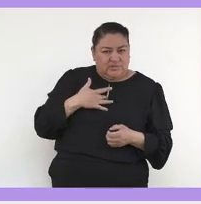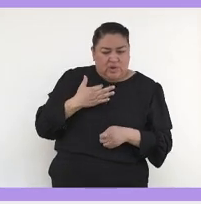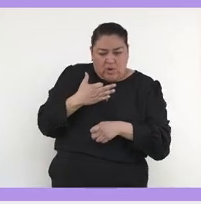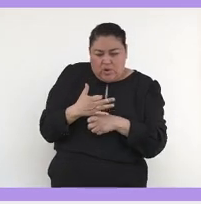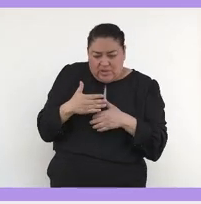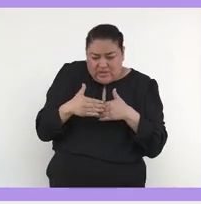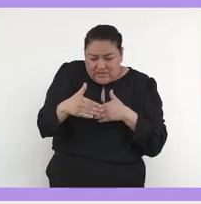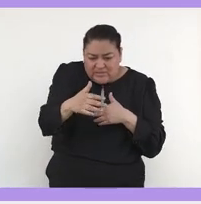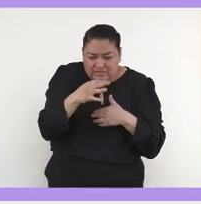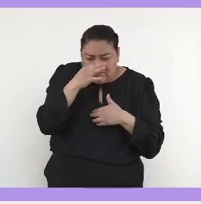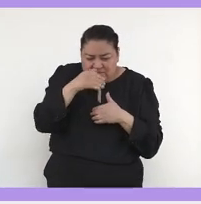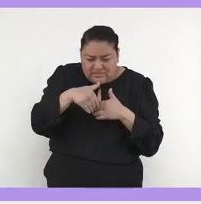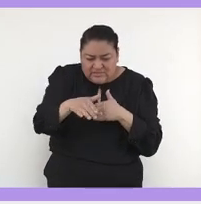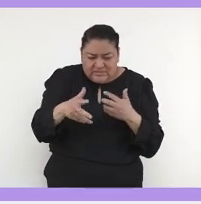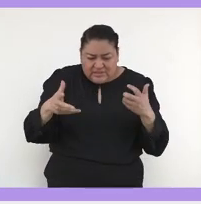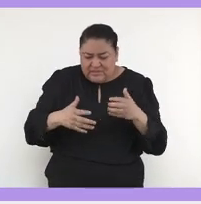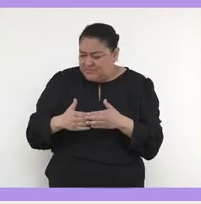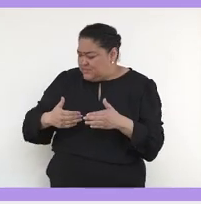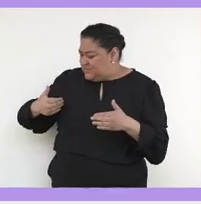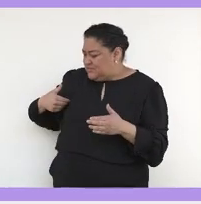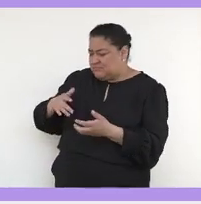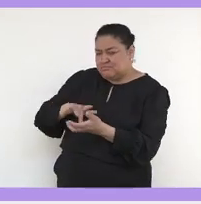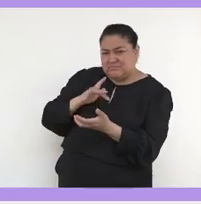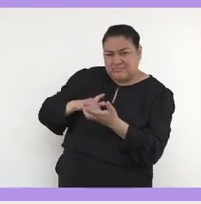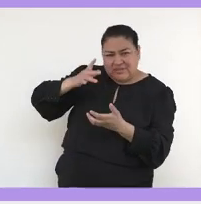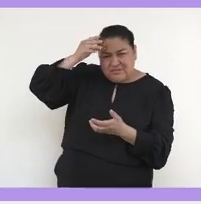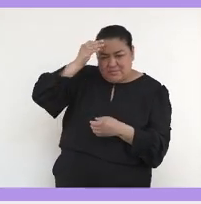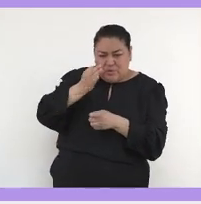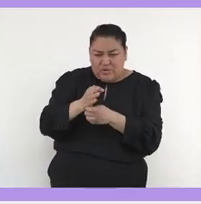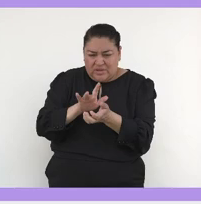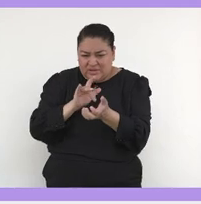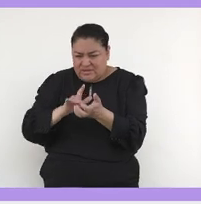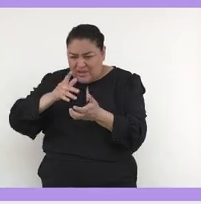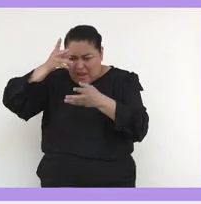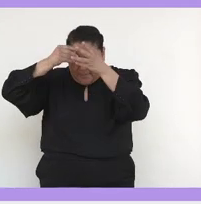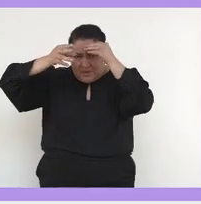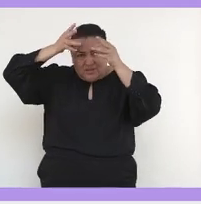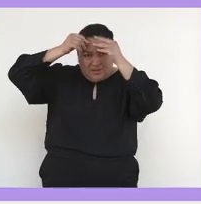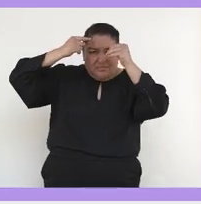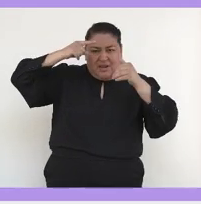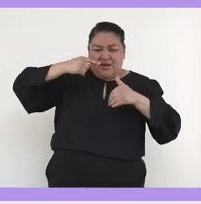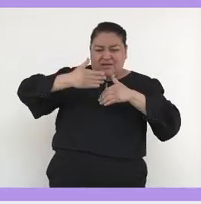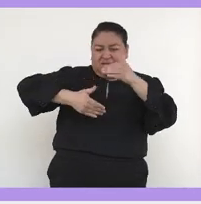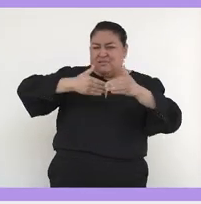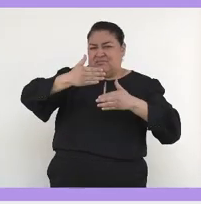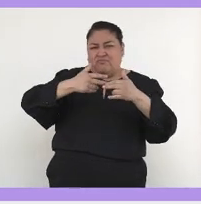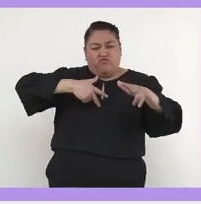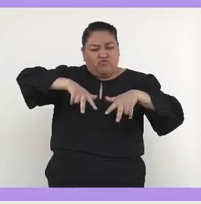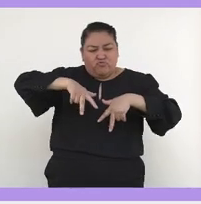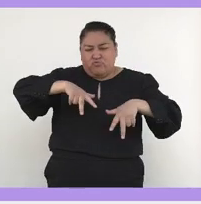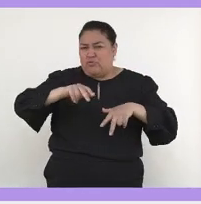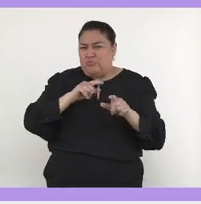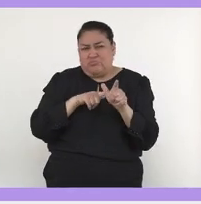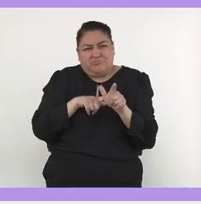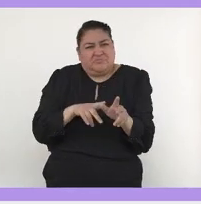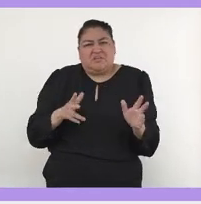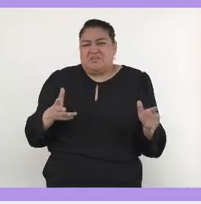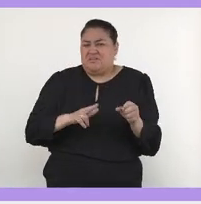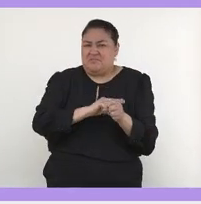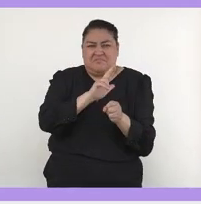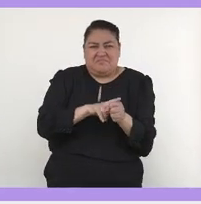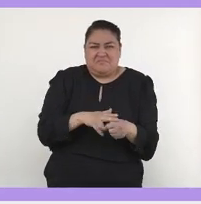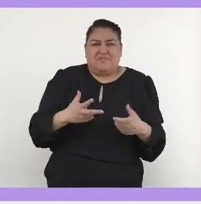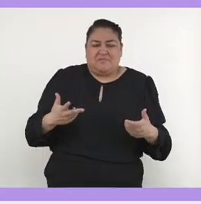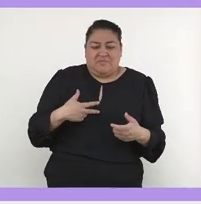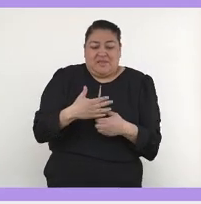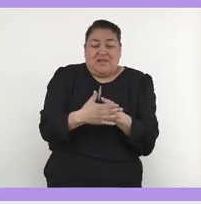y lo que estamos viviendo en este momento creo que es también parte de pues parte del fútbol al final creo que sí